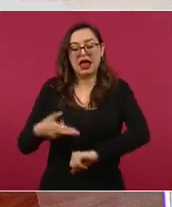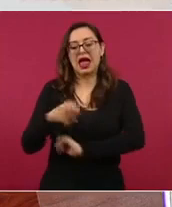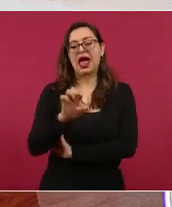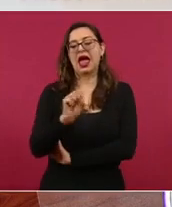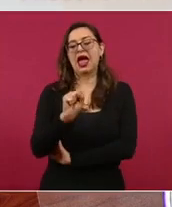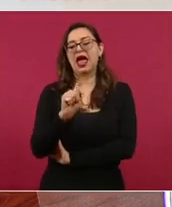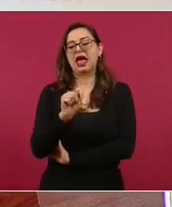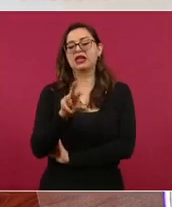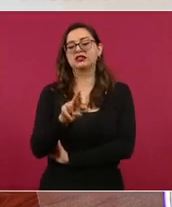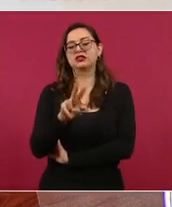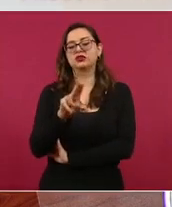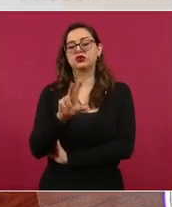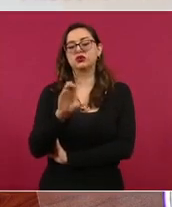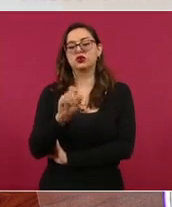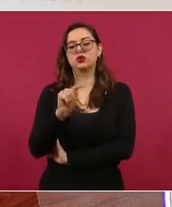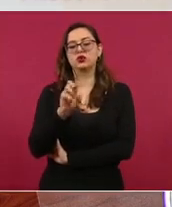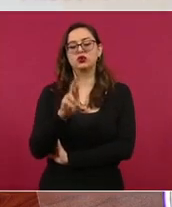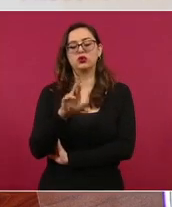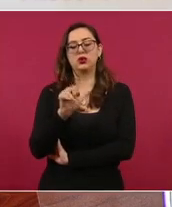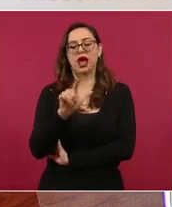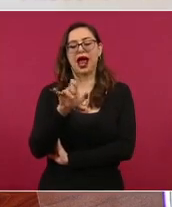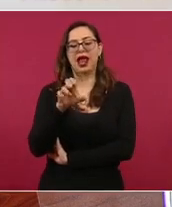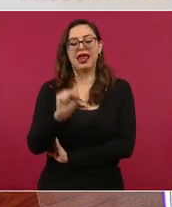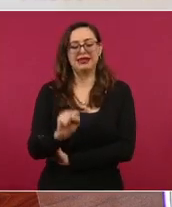Se fueron de viaje